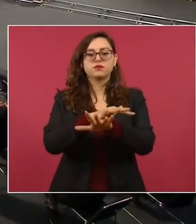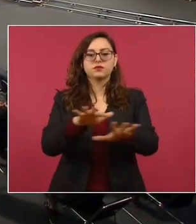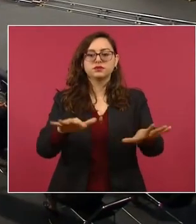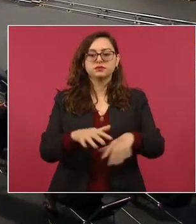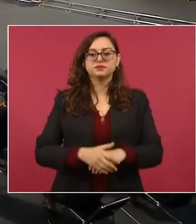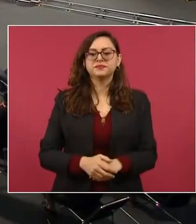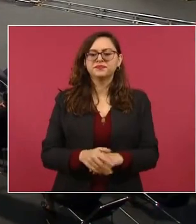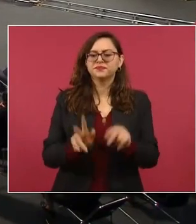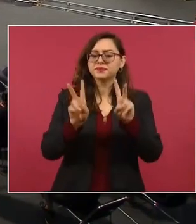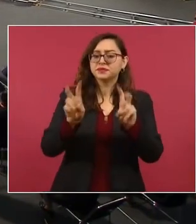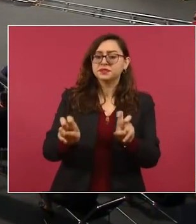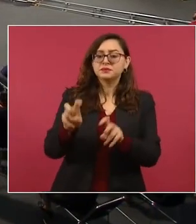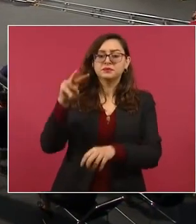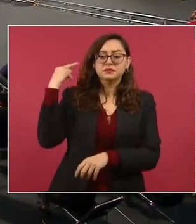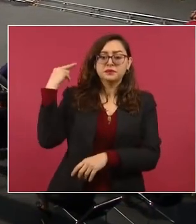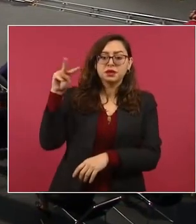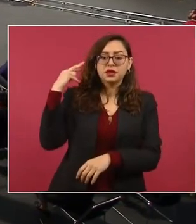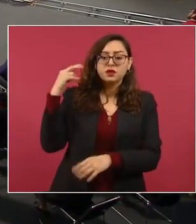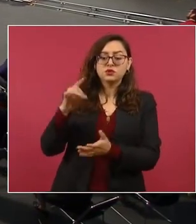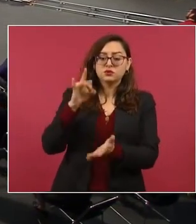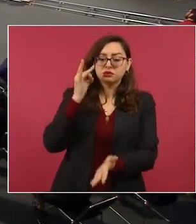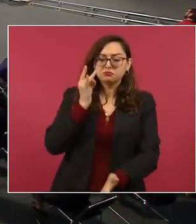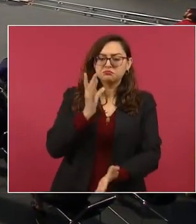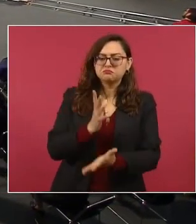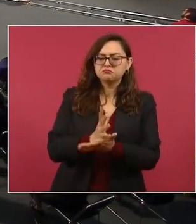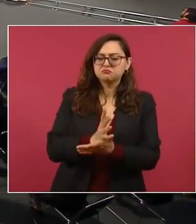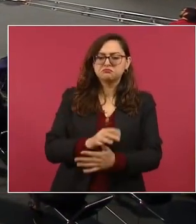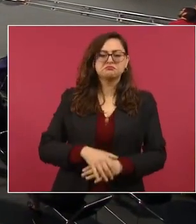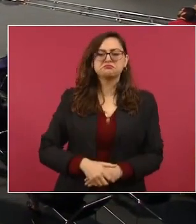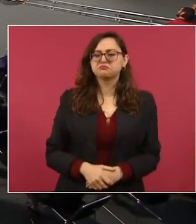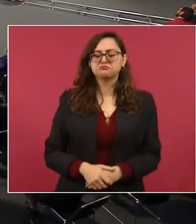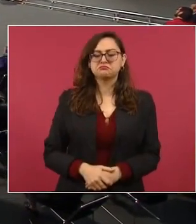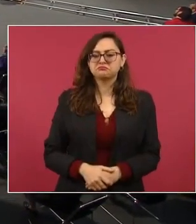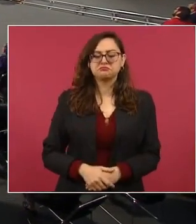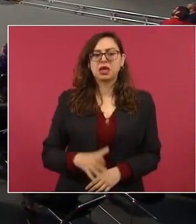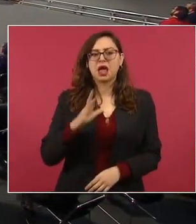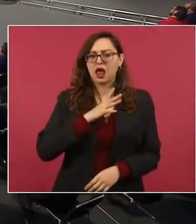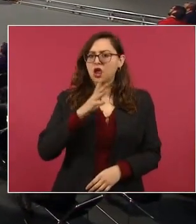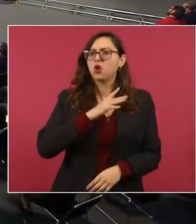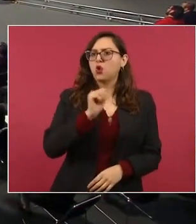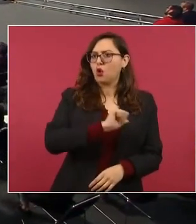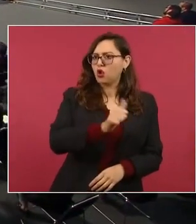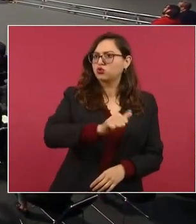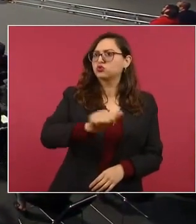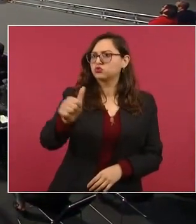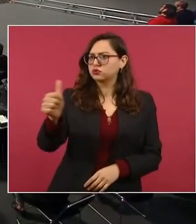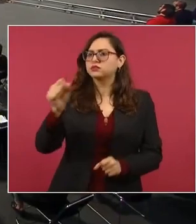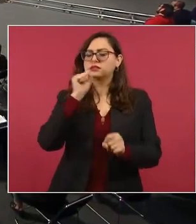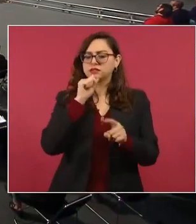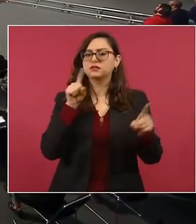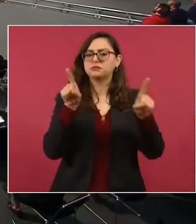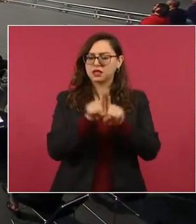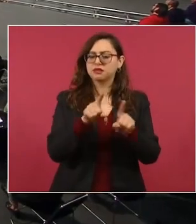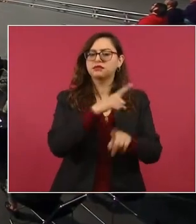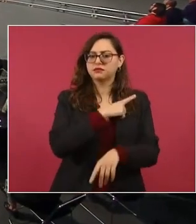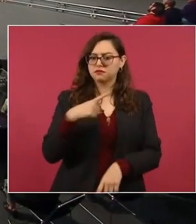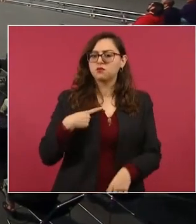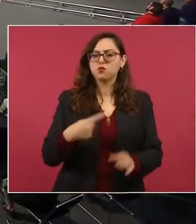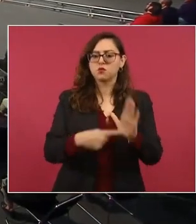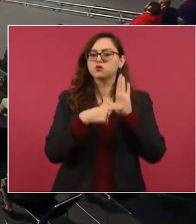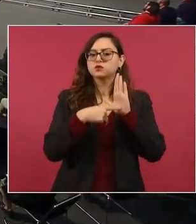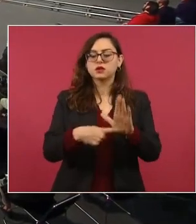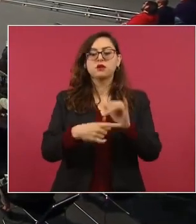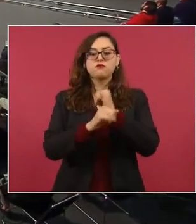es general, y nos ayuda para tratar todo, que la